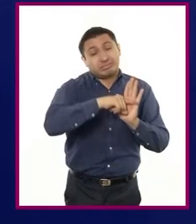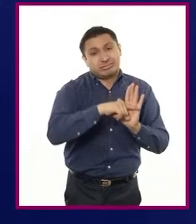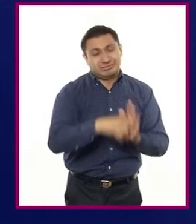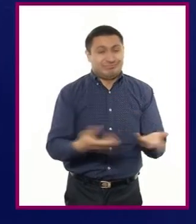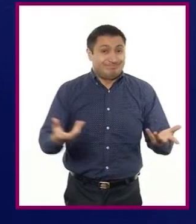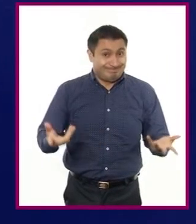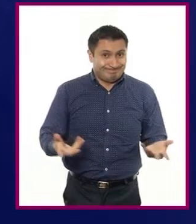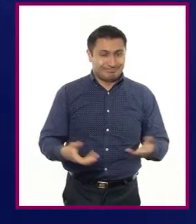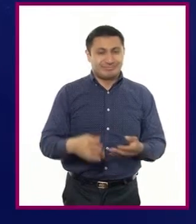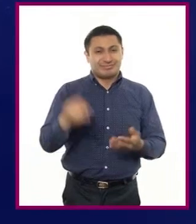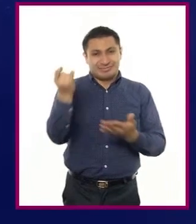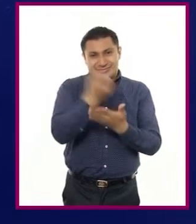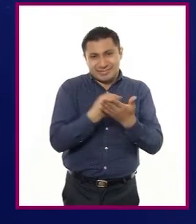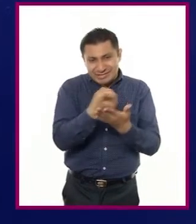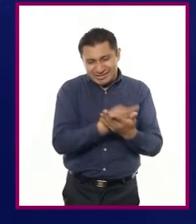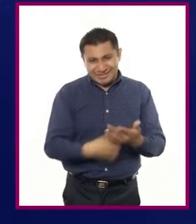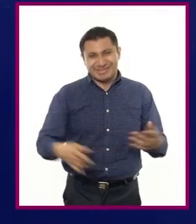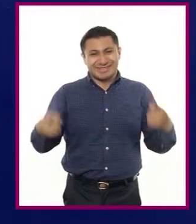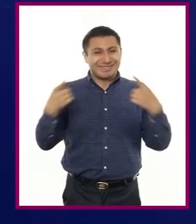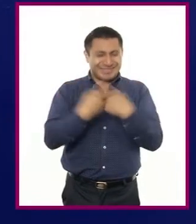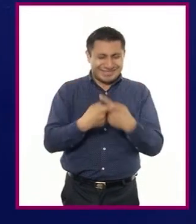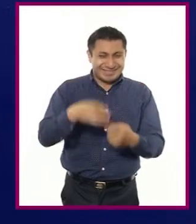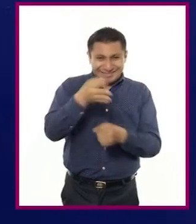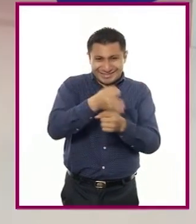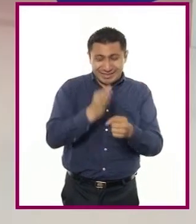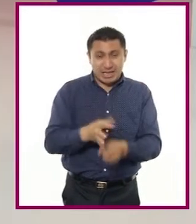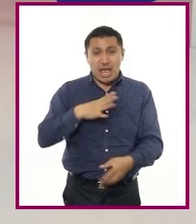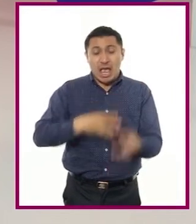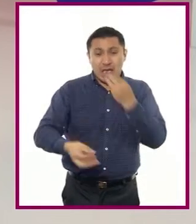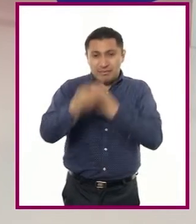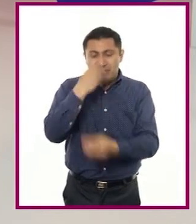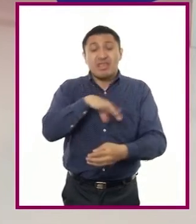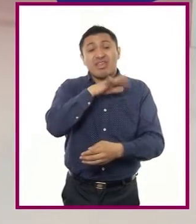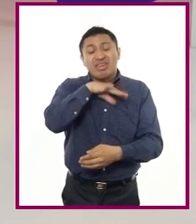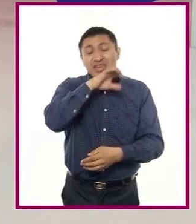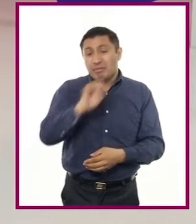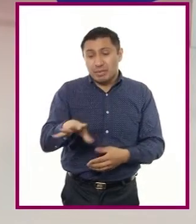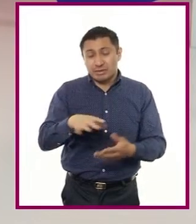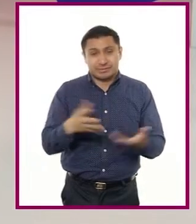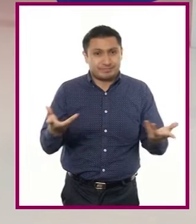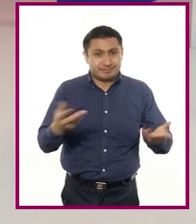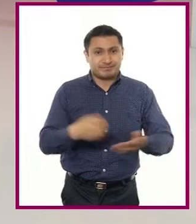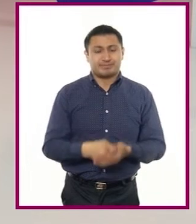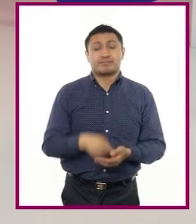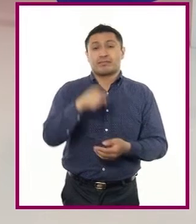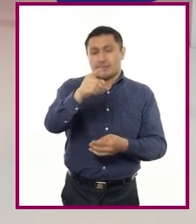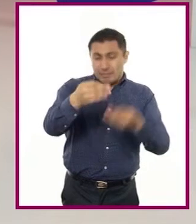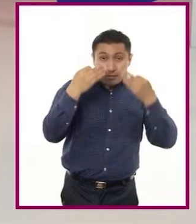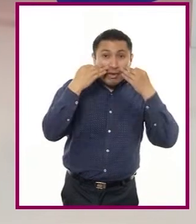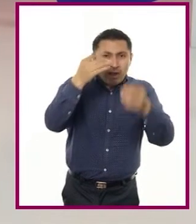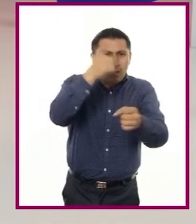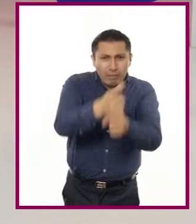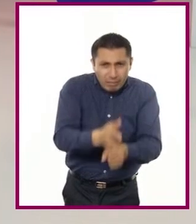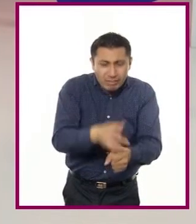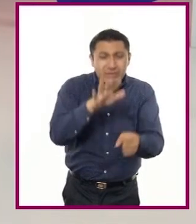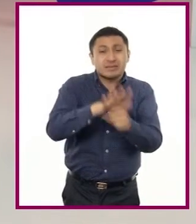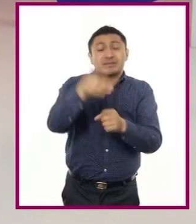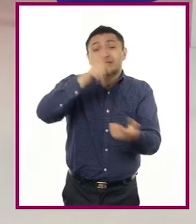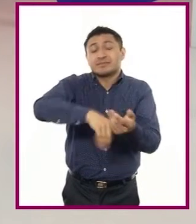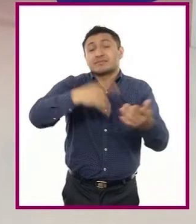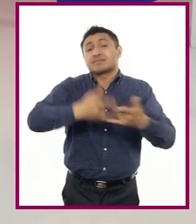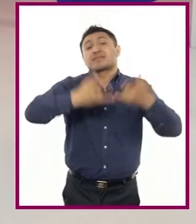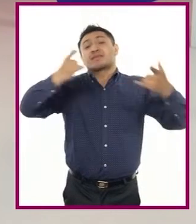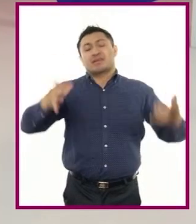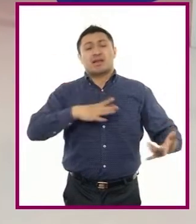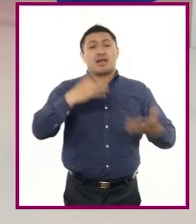es elocuente. Se alimenta de basura. Pueden ustedes notar que en la historieta